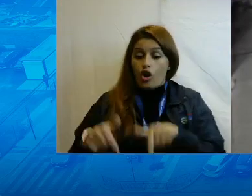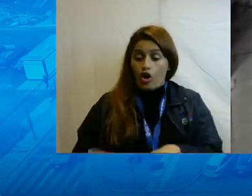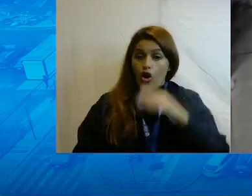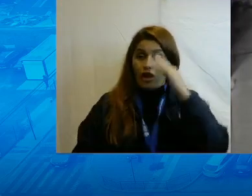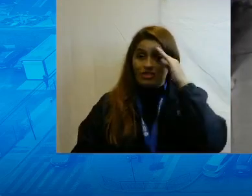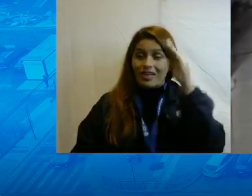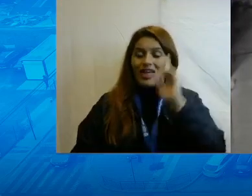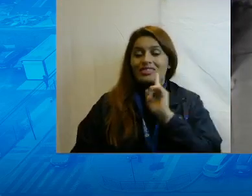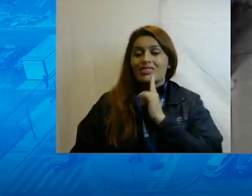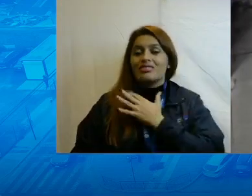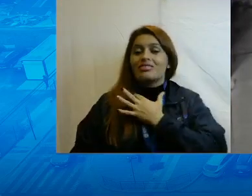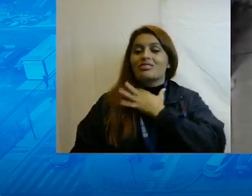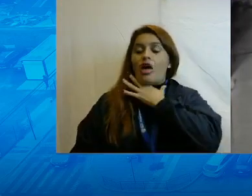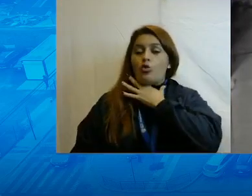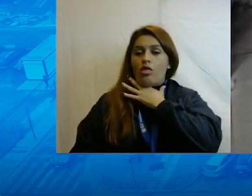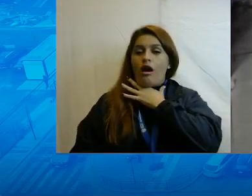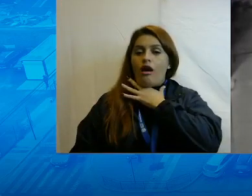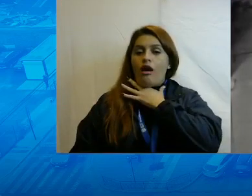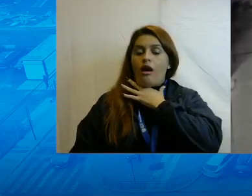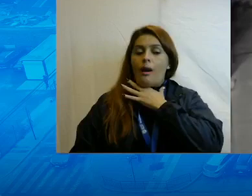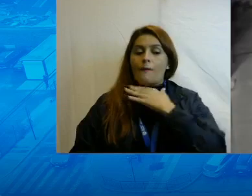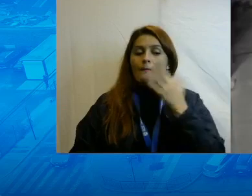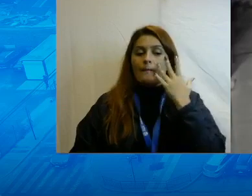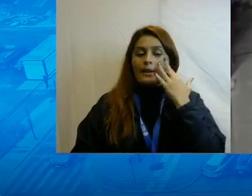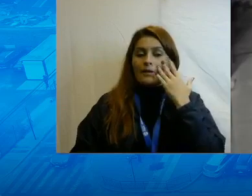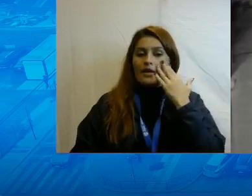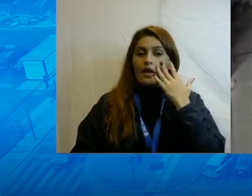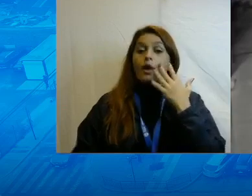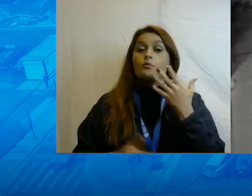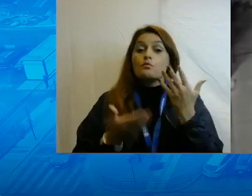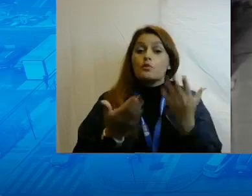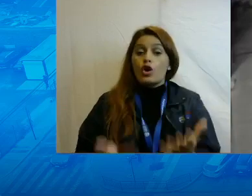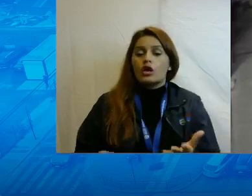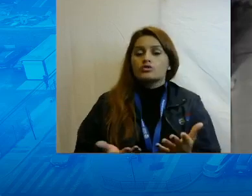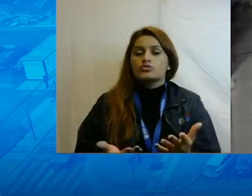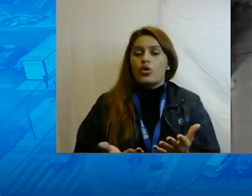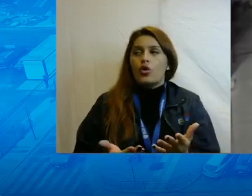encuentran en mora en la comuna de Melipilla. Por lo tanto,